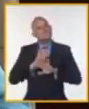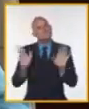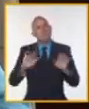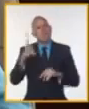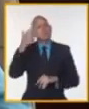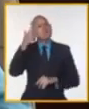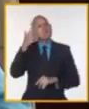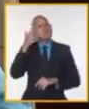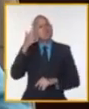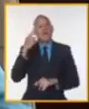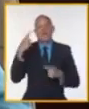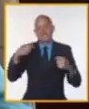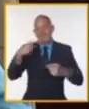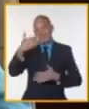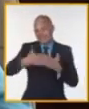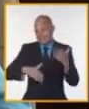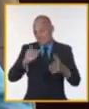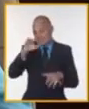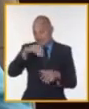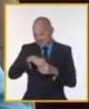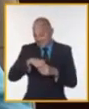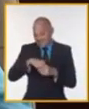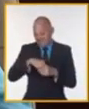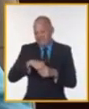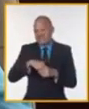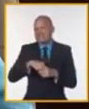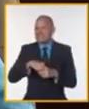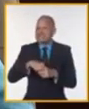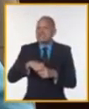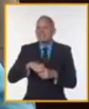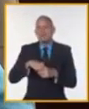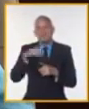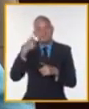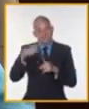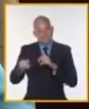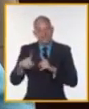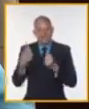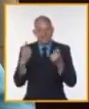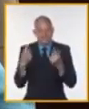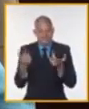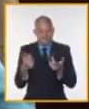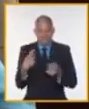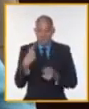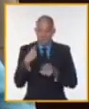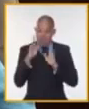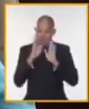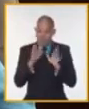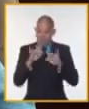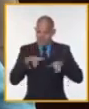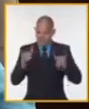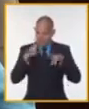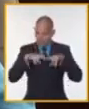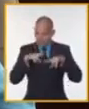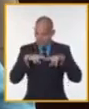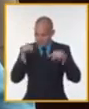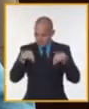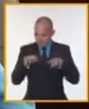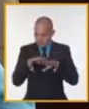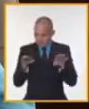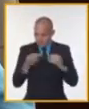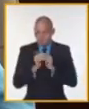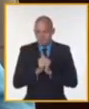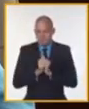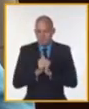sino el ingreso a las universidades o a nuestra universidad en particular desde el momento